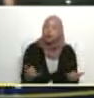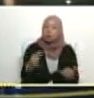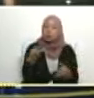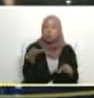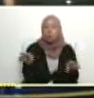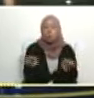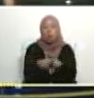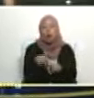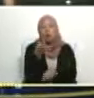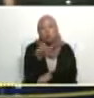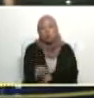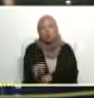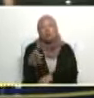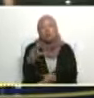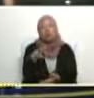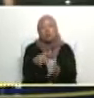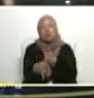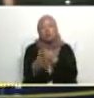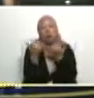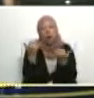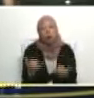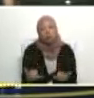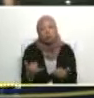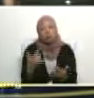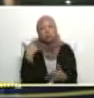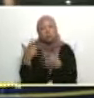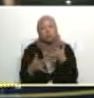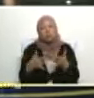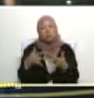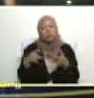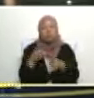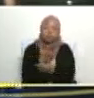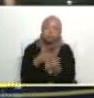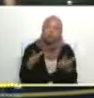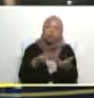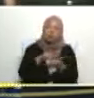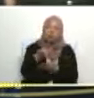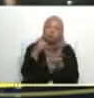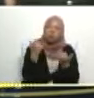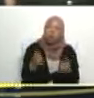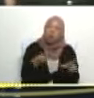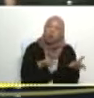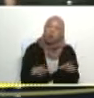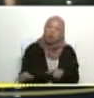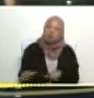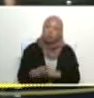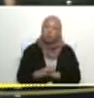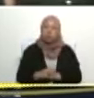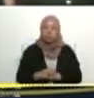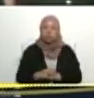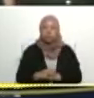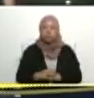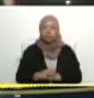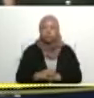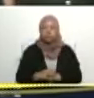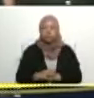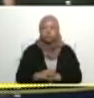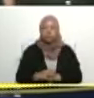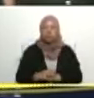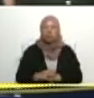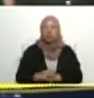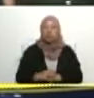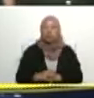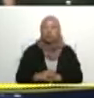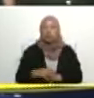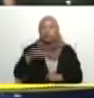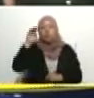aislados no representan en lo absoluto a nuestra Fuerza Armada Nacional Bolivariana. Y estamos listos para ir abriendo los caminos hacia